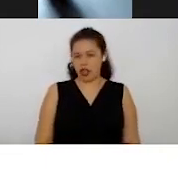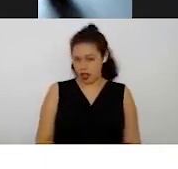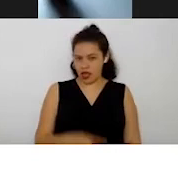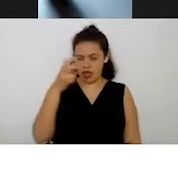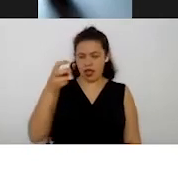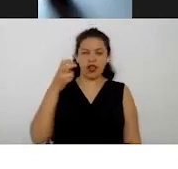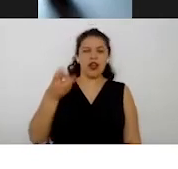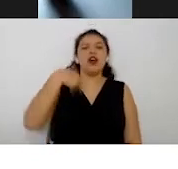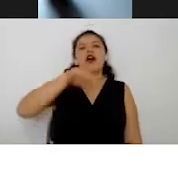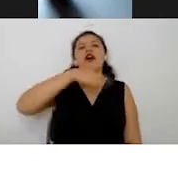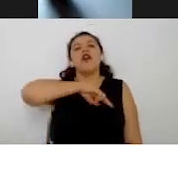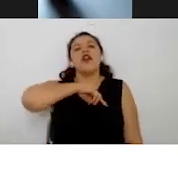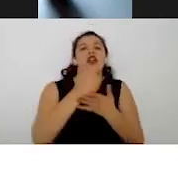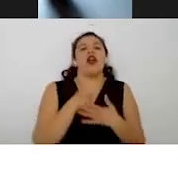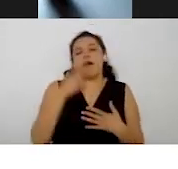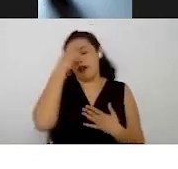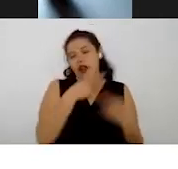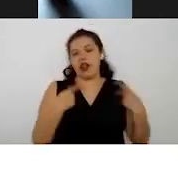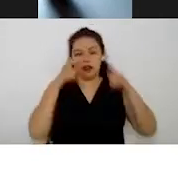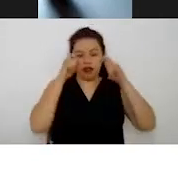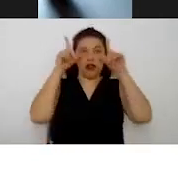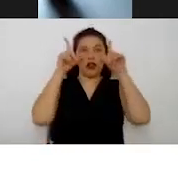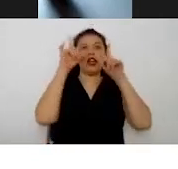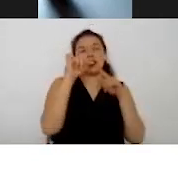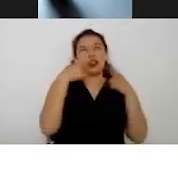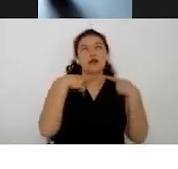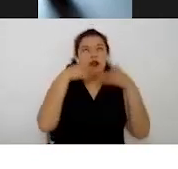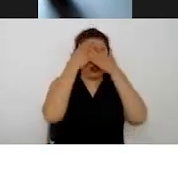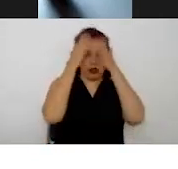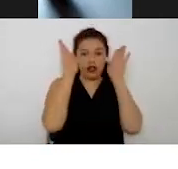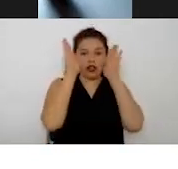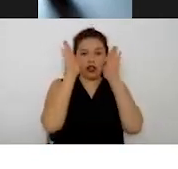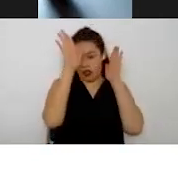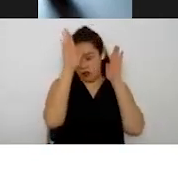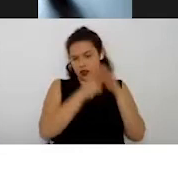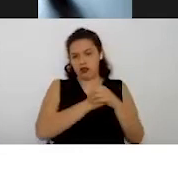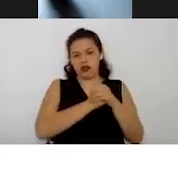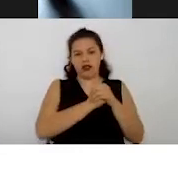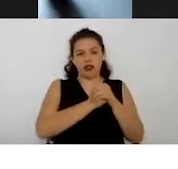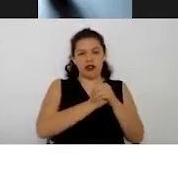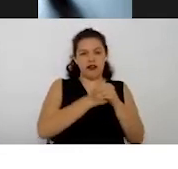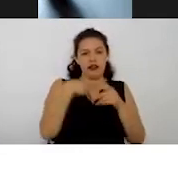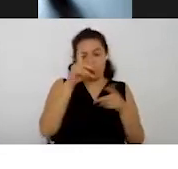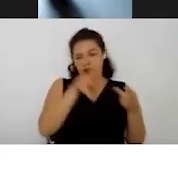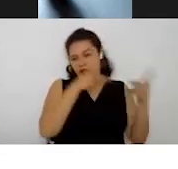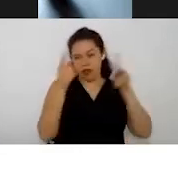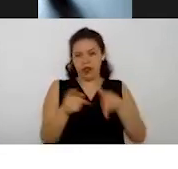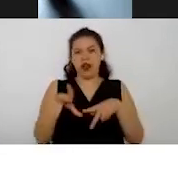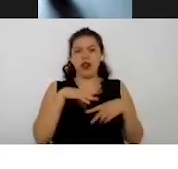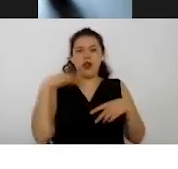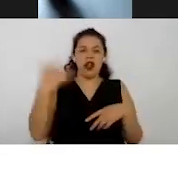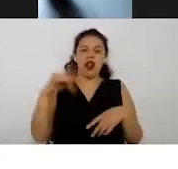Eso nos ayuda cuando nuestra víctima reacciona o nuestra víctima está consciente. ¿De acuerdo? Pero por el contrario, si yo aplico mi estímulo